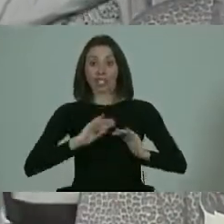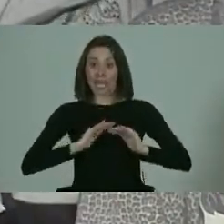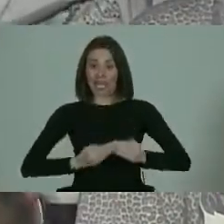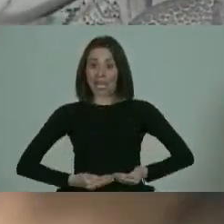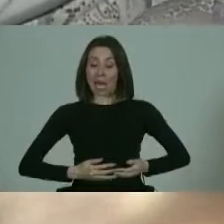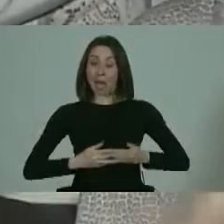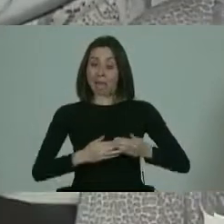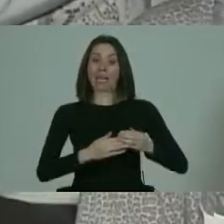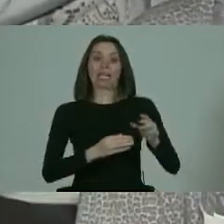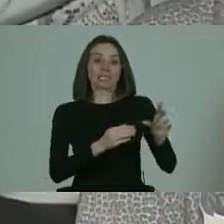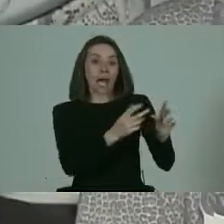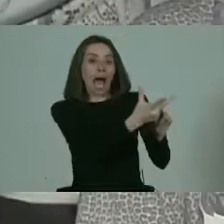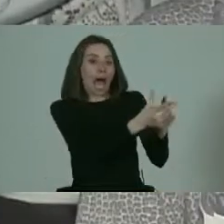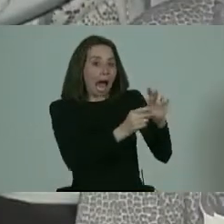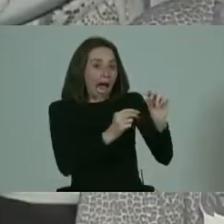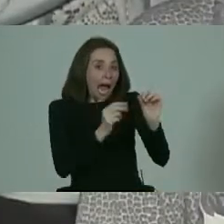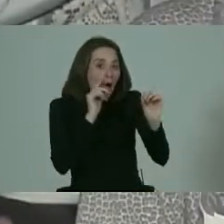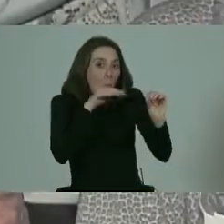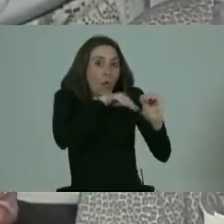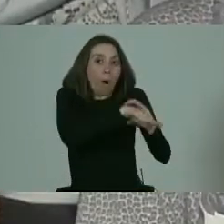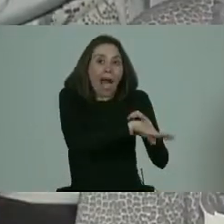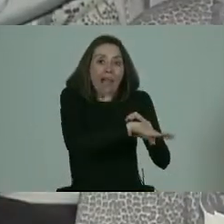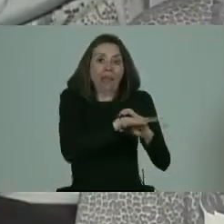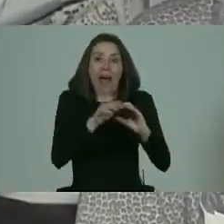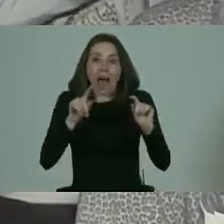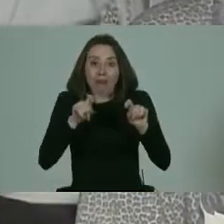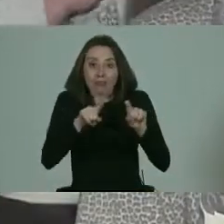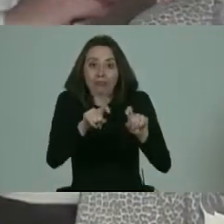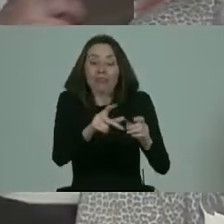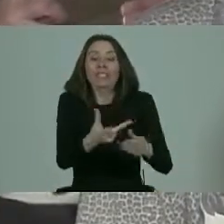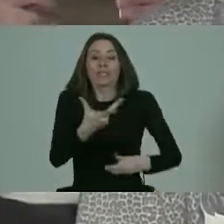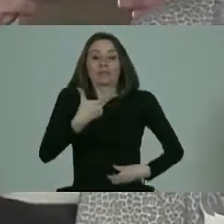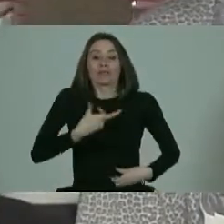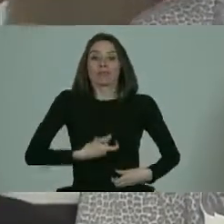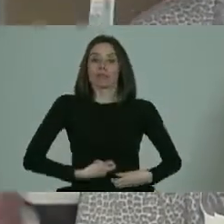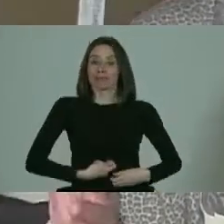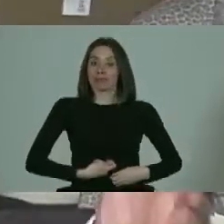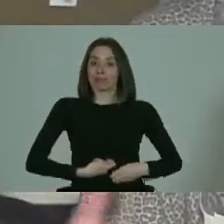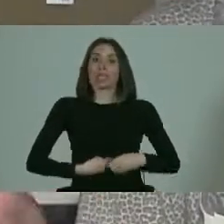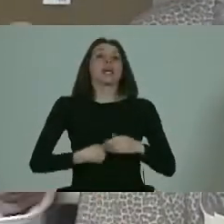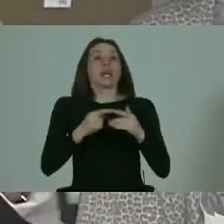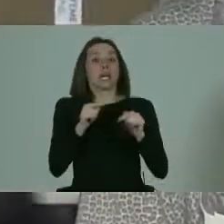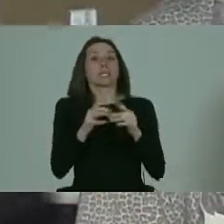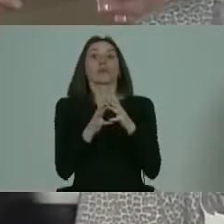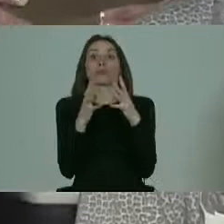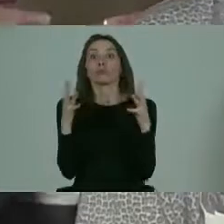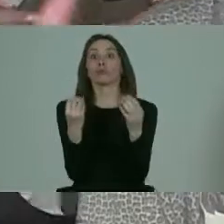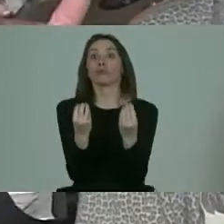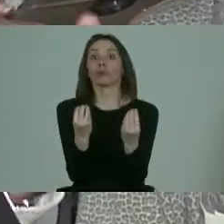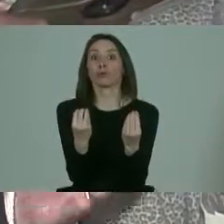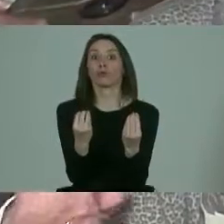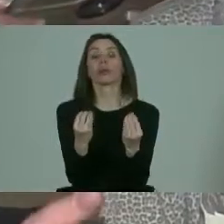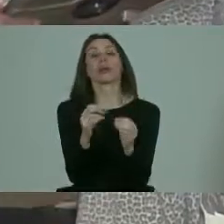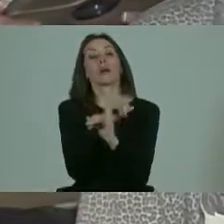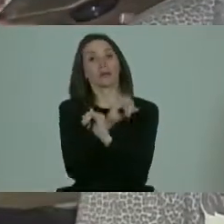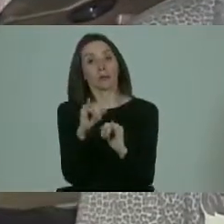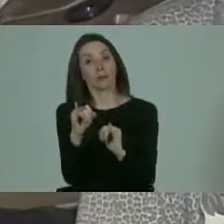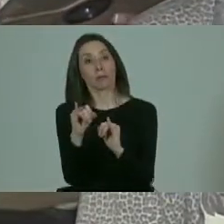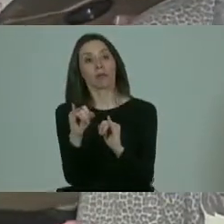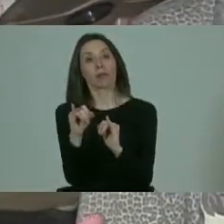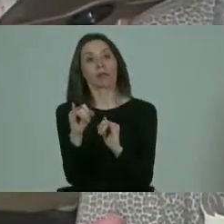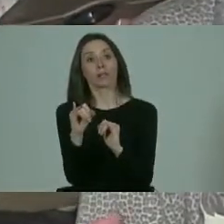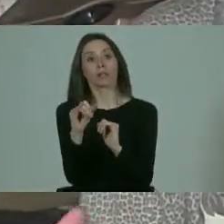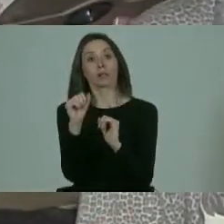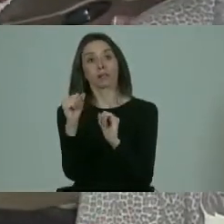eso creo que es un tremendo avance y con una enorme aplicación también podemos hablar más en detalle de esto en personas